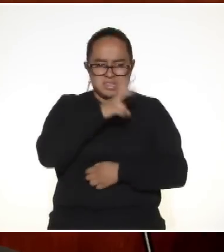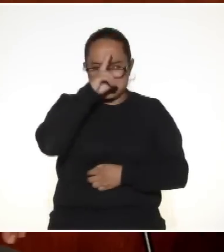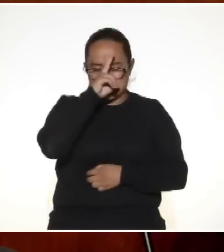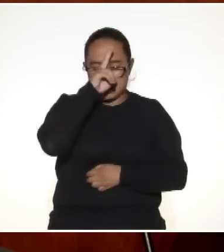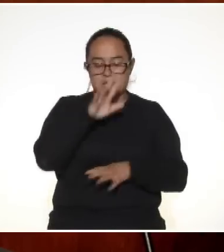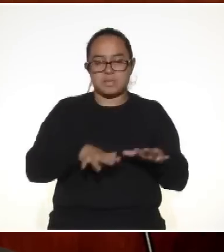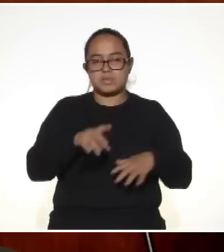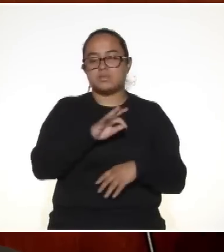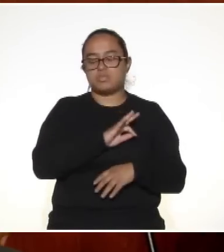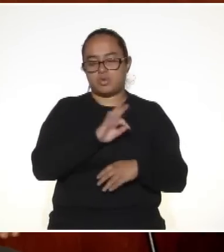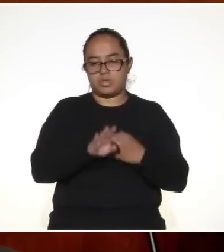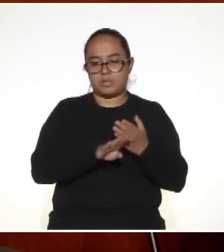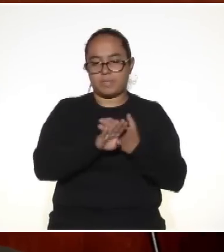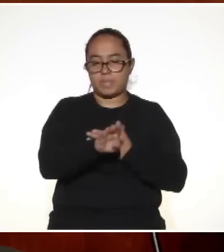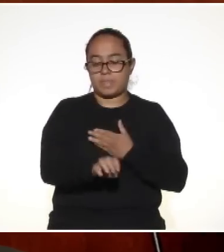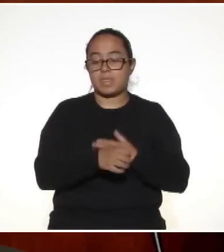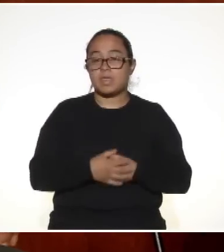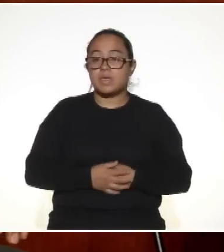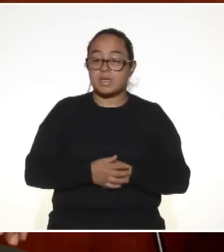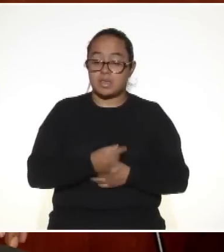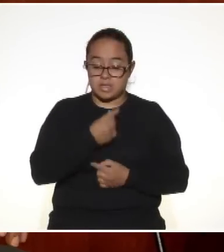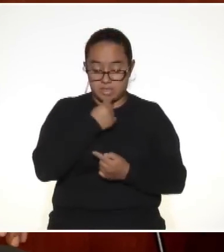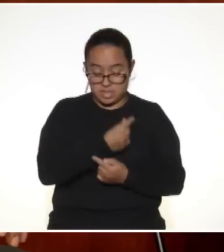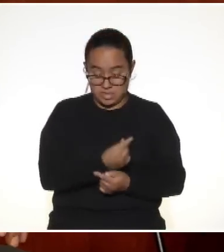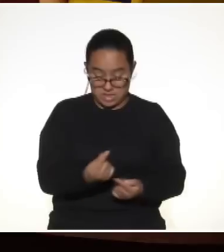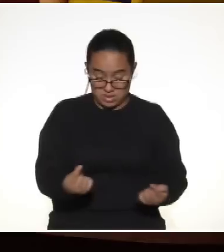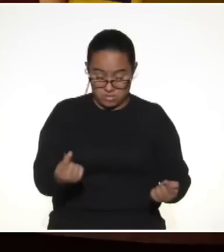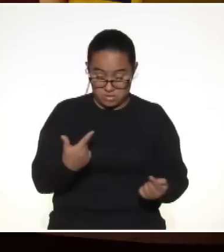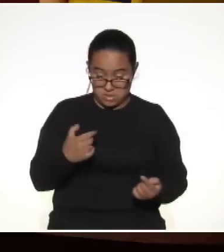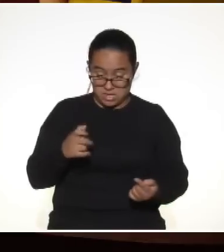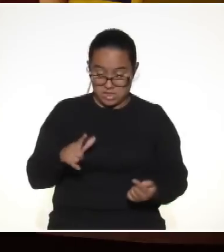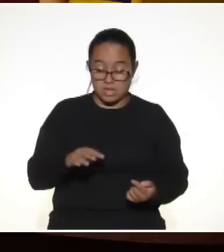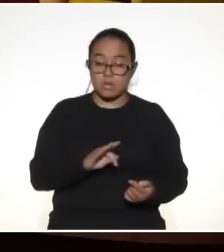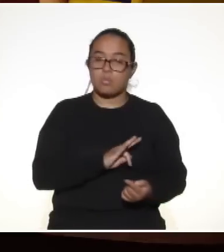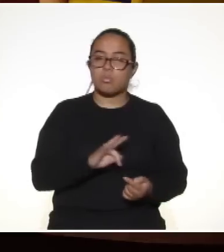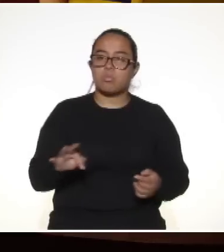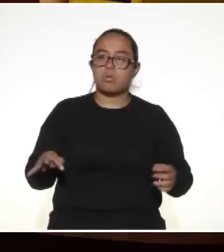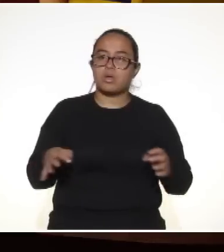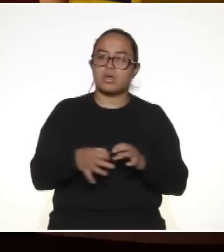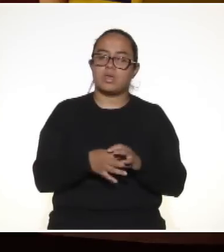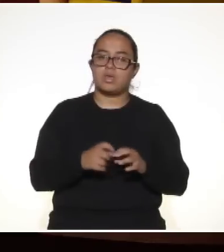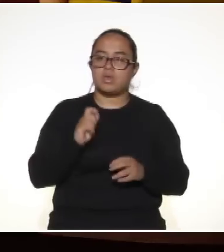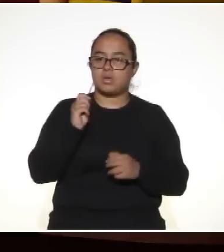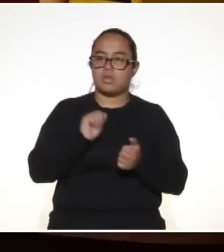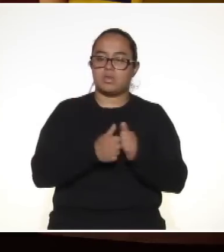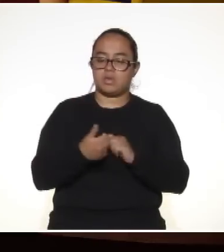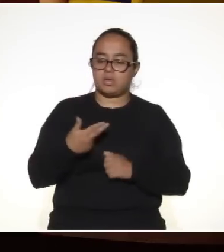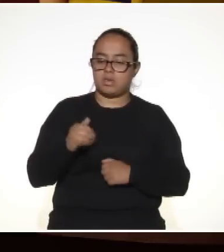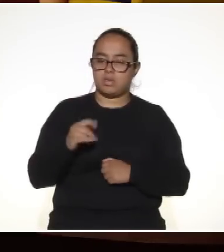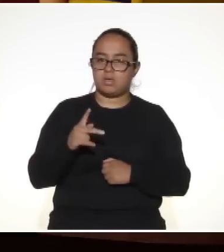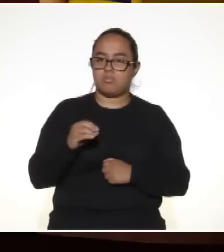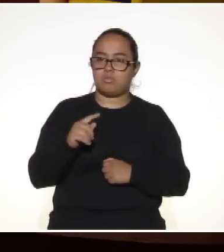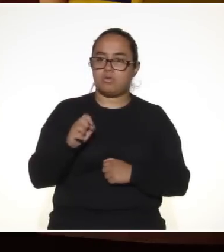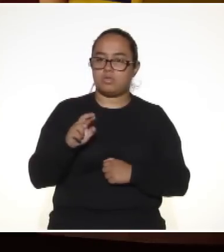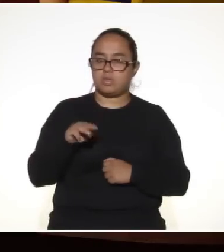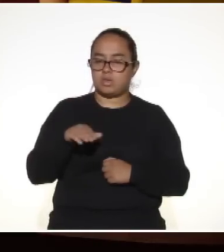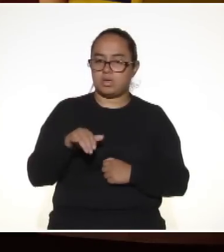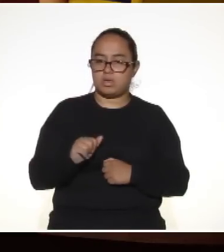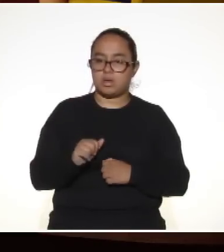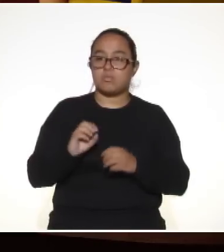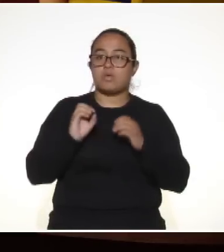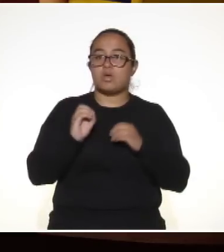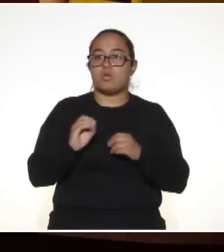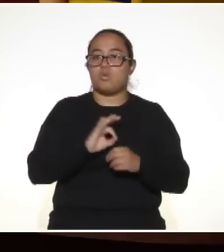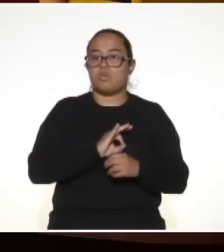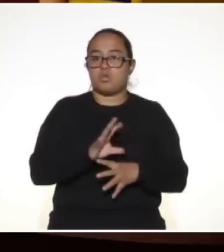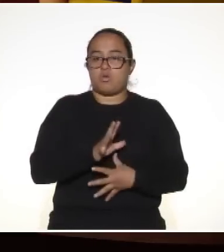le da a los niños, ¿no? Y en niños pequeños esos geles se pueden asociar también a hipotermia y absorción de sustancias que no queremos